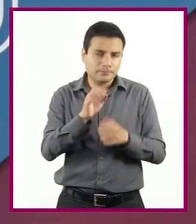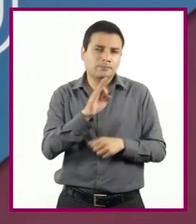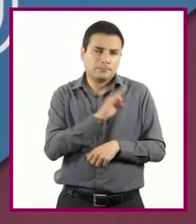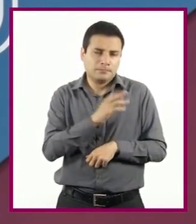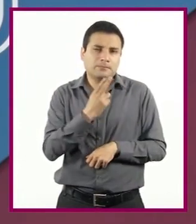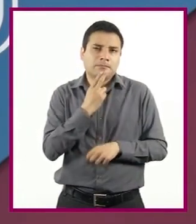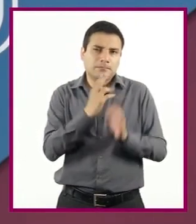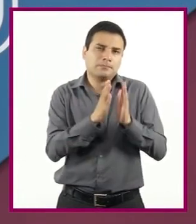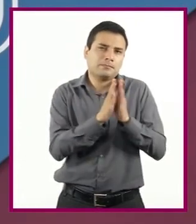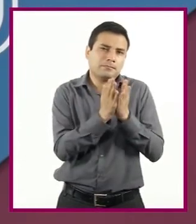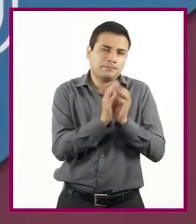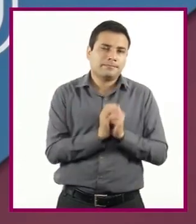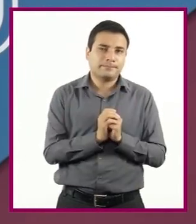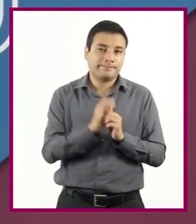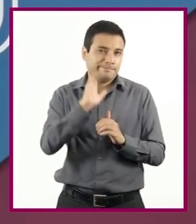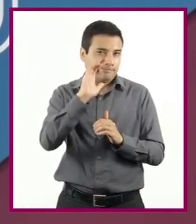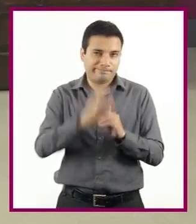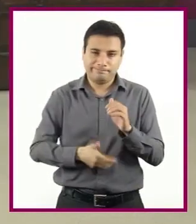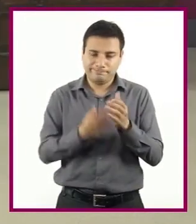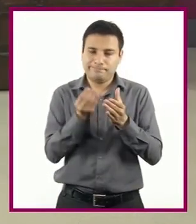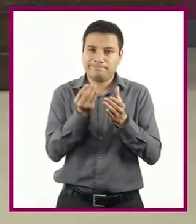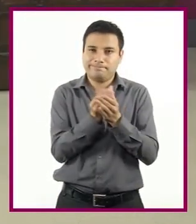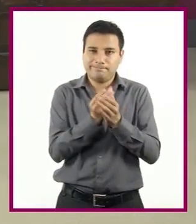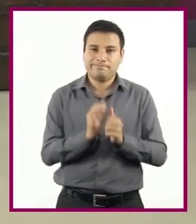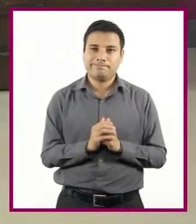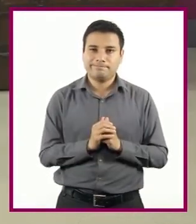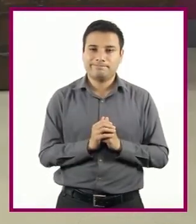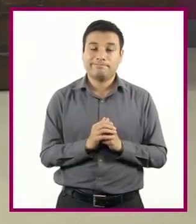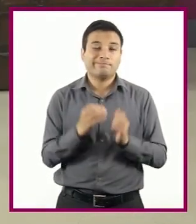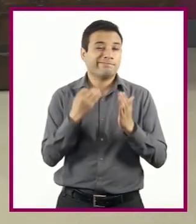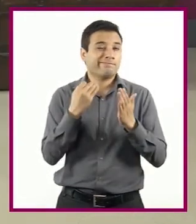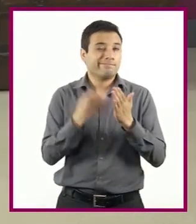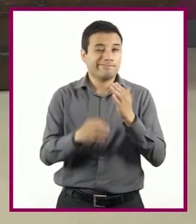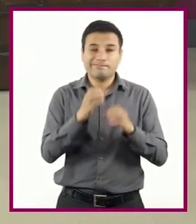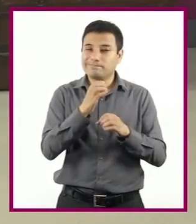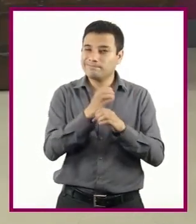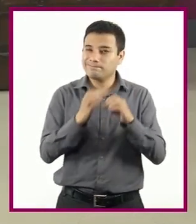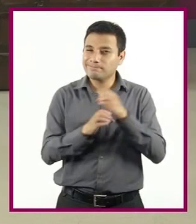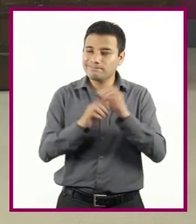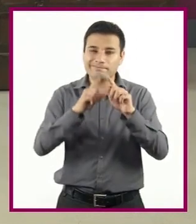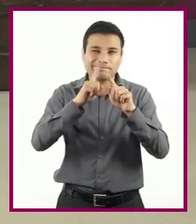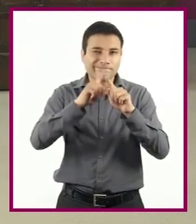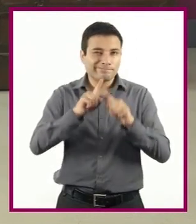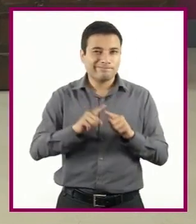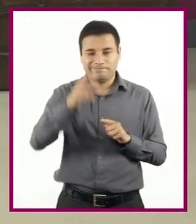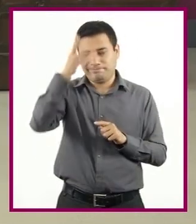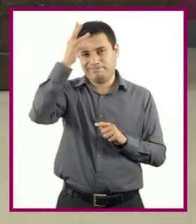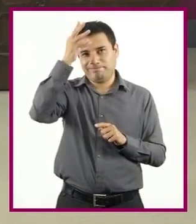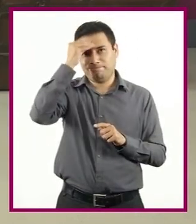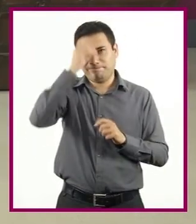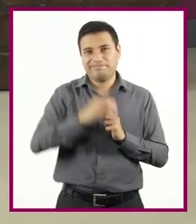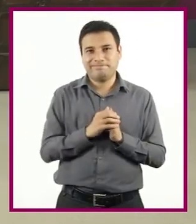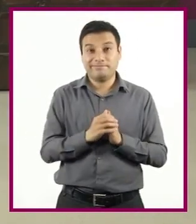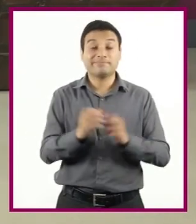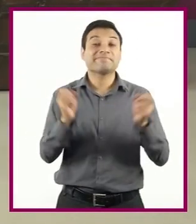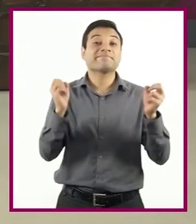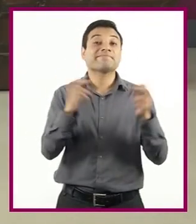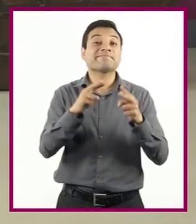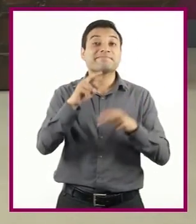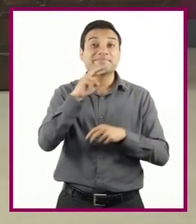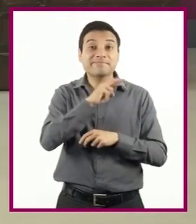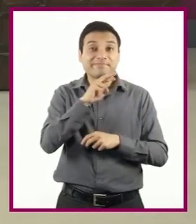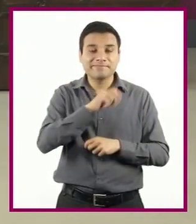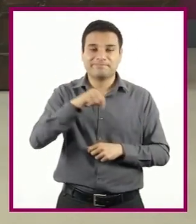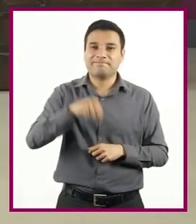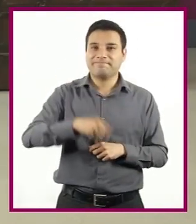texto. ¡Listo! Terminamos. Pero aún nos queda mucho por explorar y descubrir. Así que nos vemos pronto